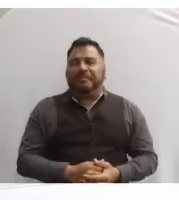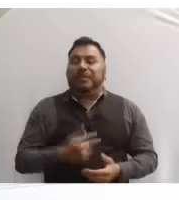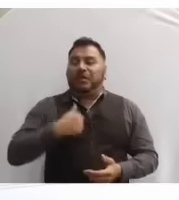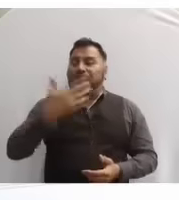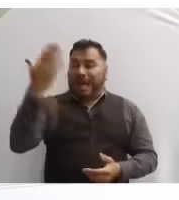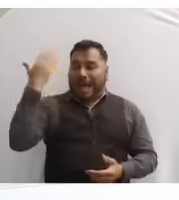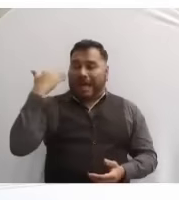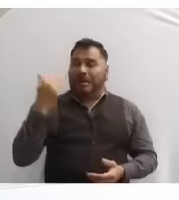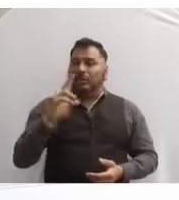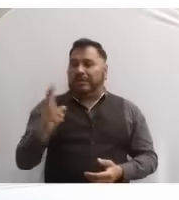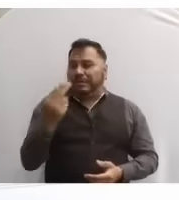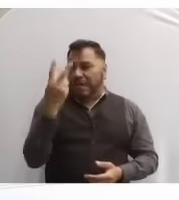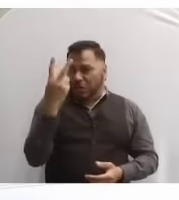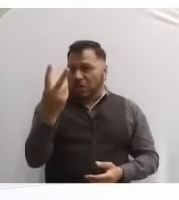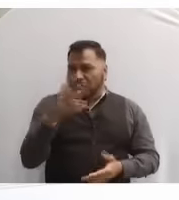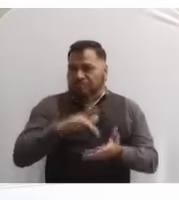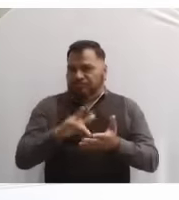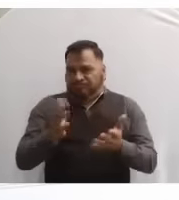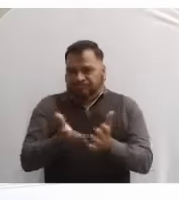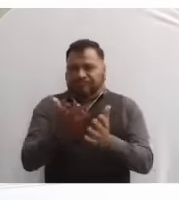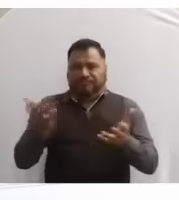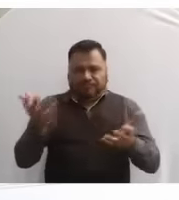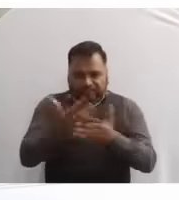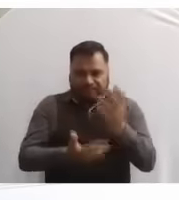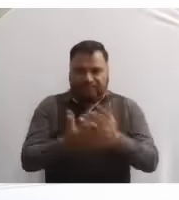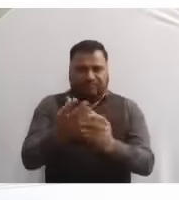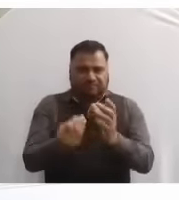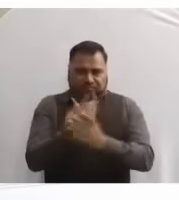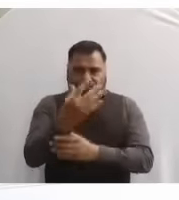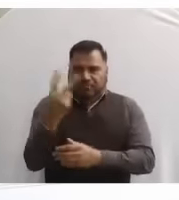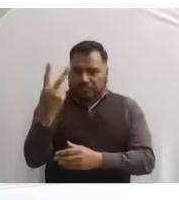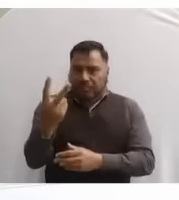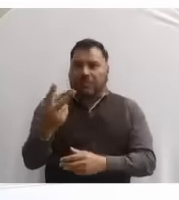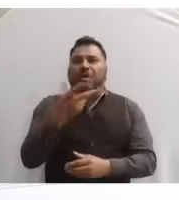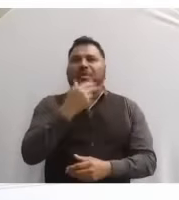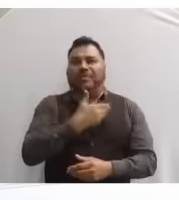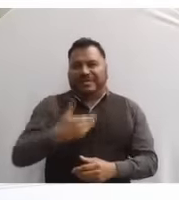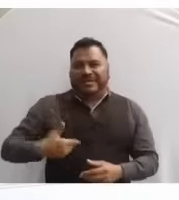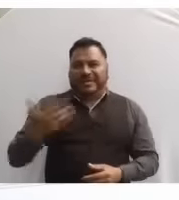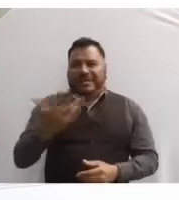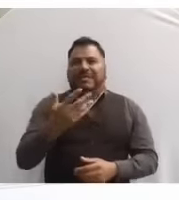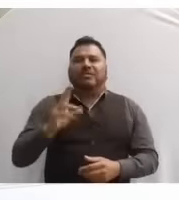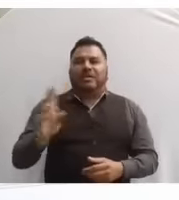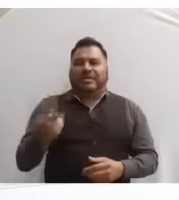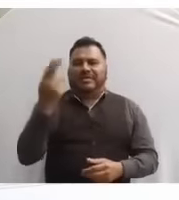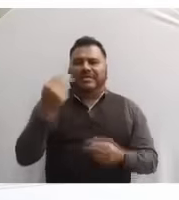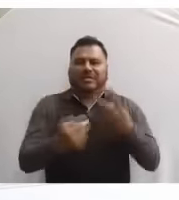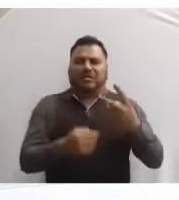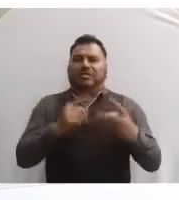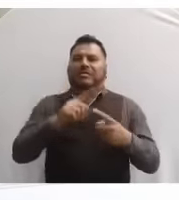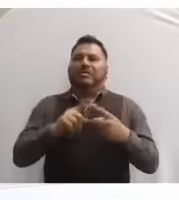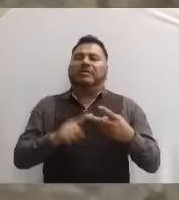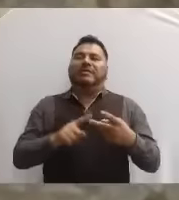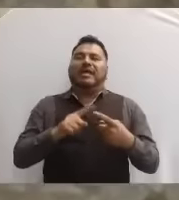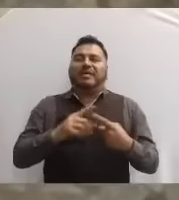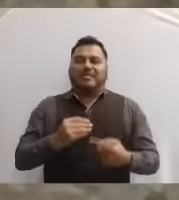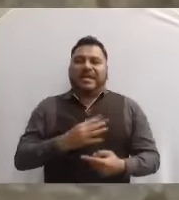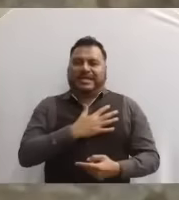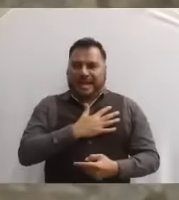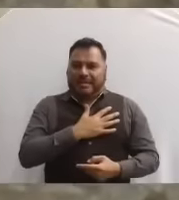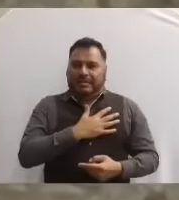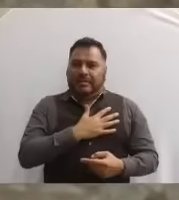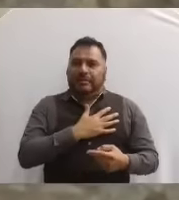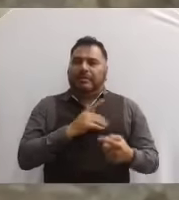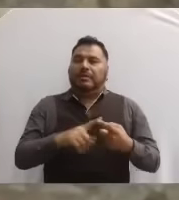hice dos universidades. El presidente ha hecho la universidad, las universidades del bienestar.